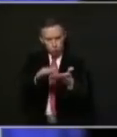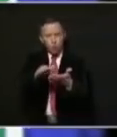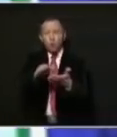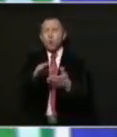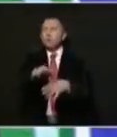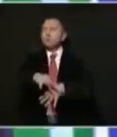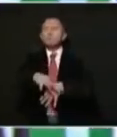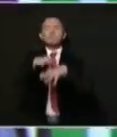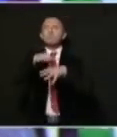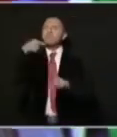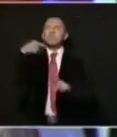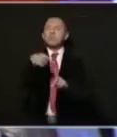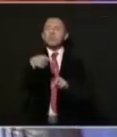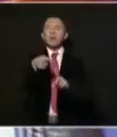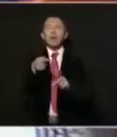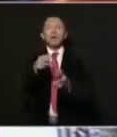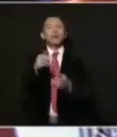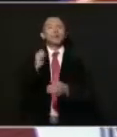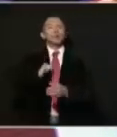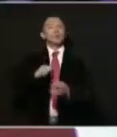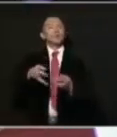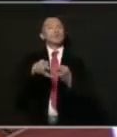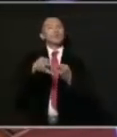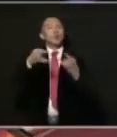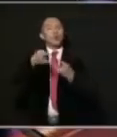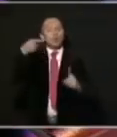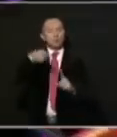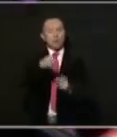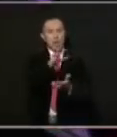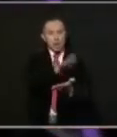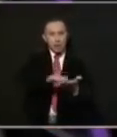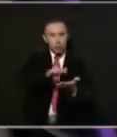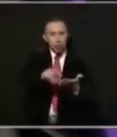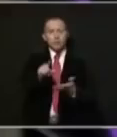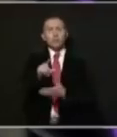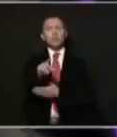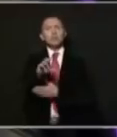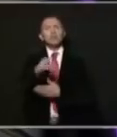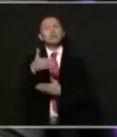historia, el civismo, la ética.